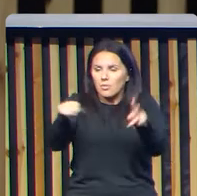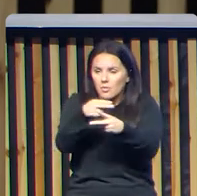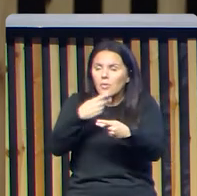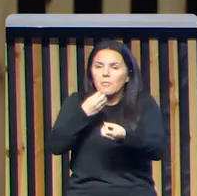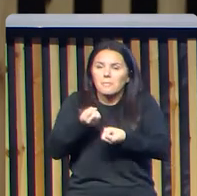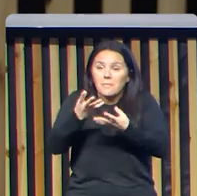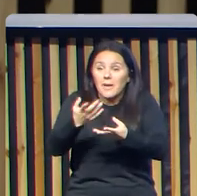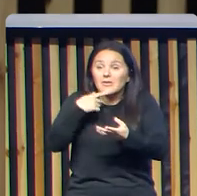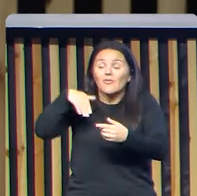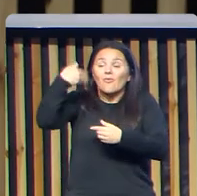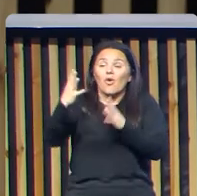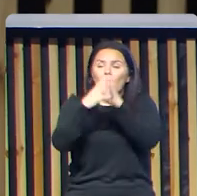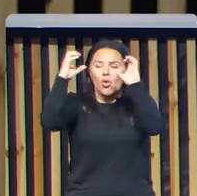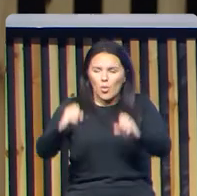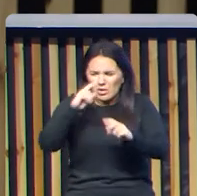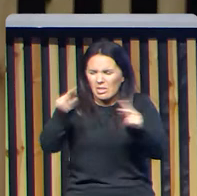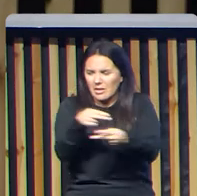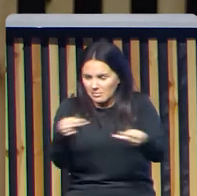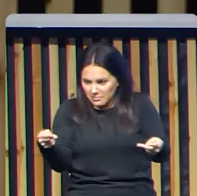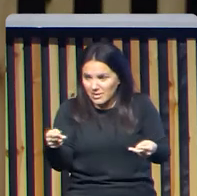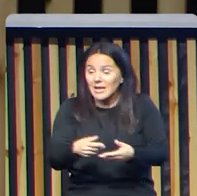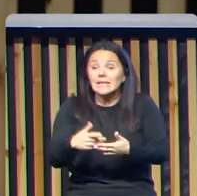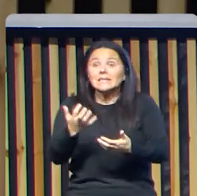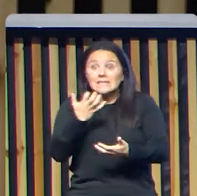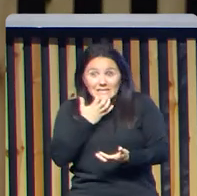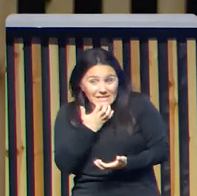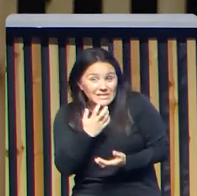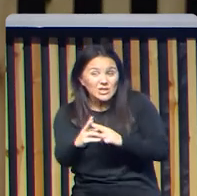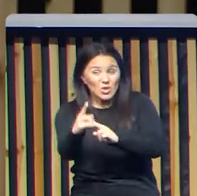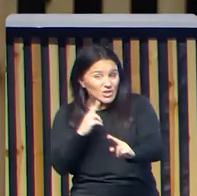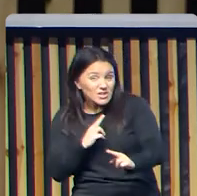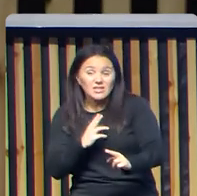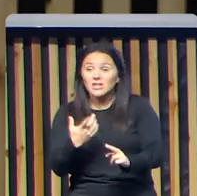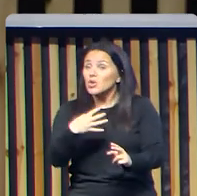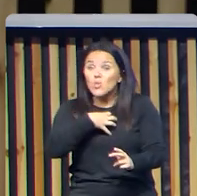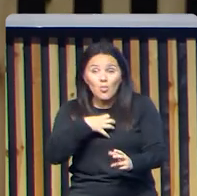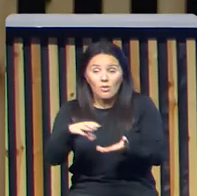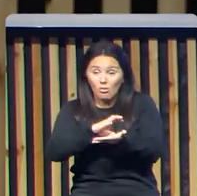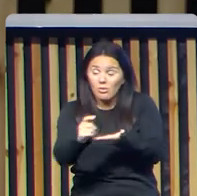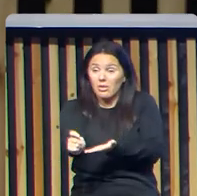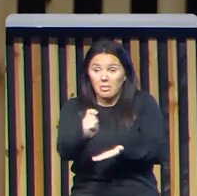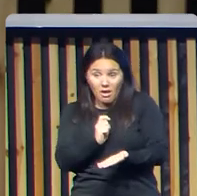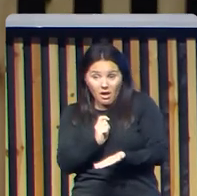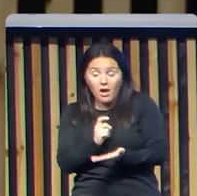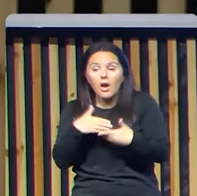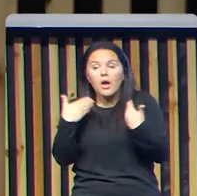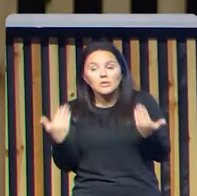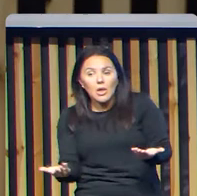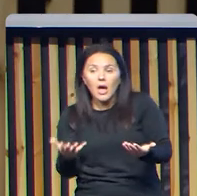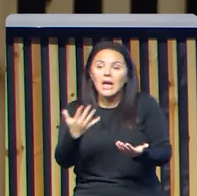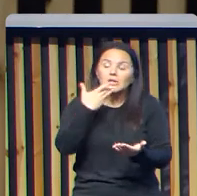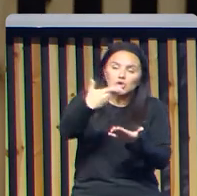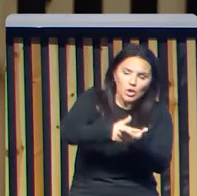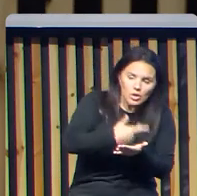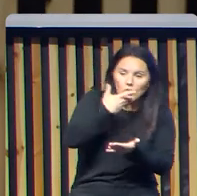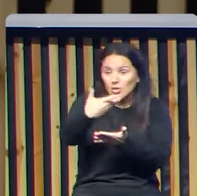procediéndose a emitir acuerdo de invalidación si contestan manifestando que no puede aportar la documentación requerida haya o no haya